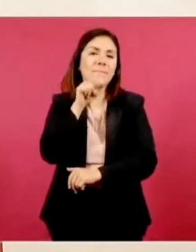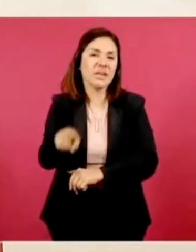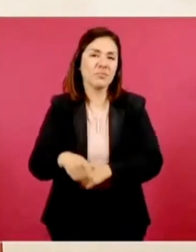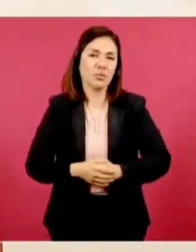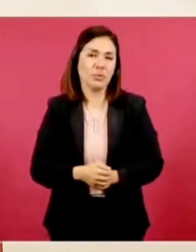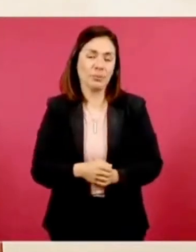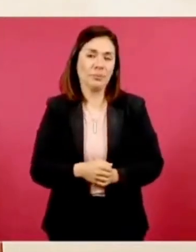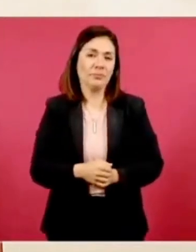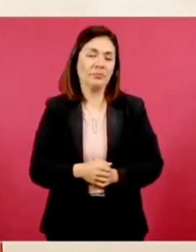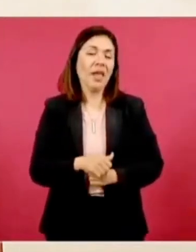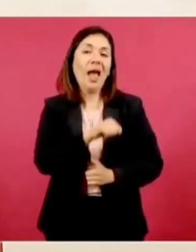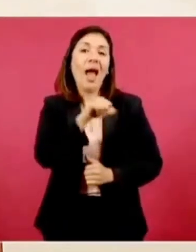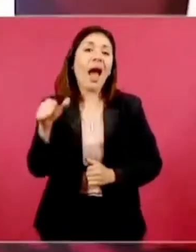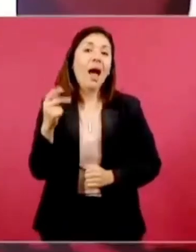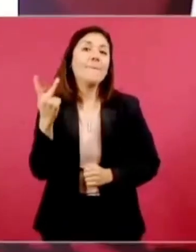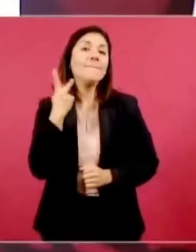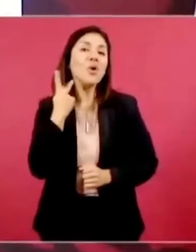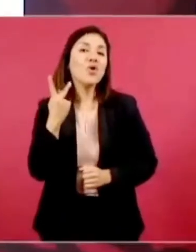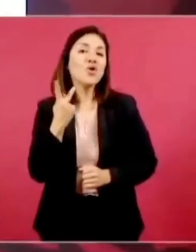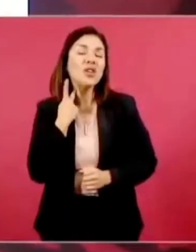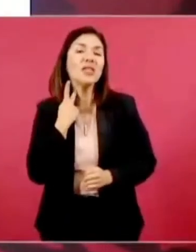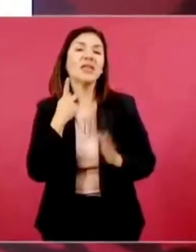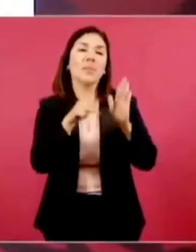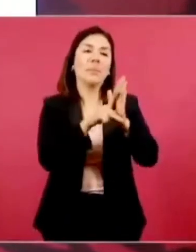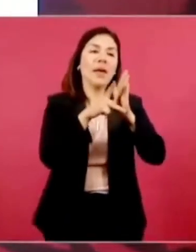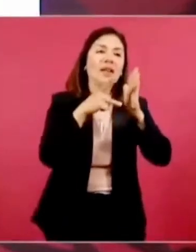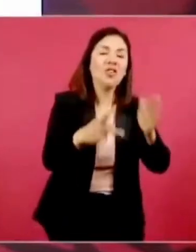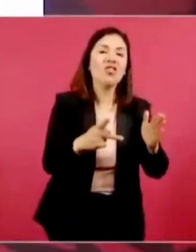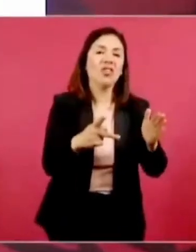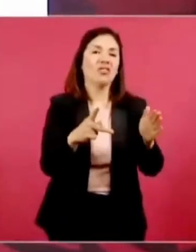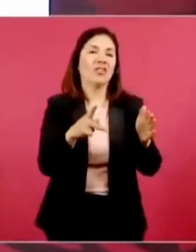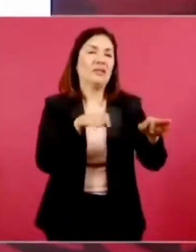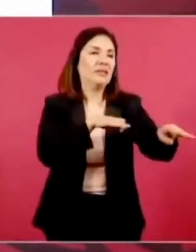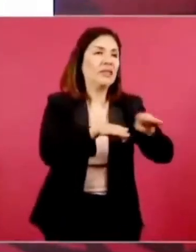de la política y del periodismo.